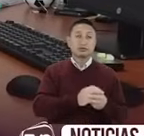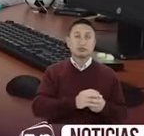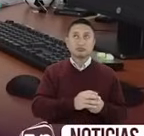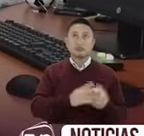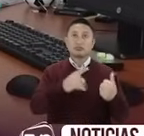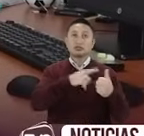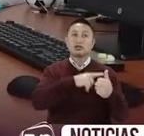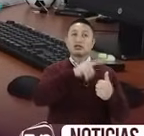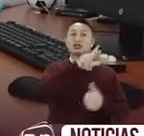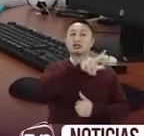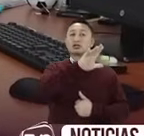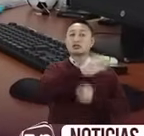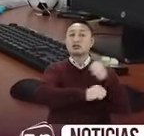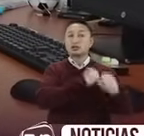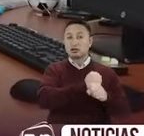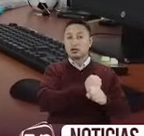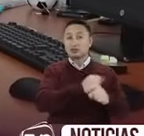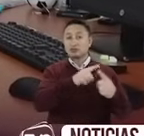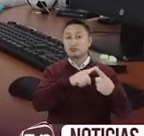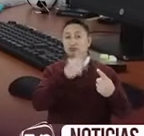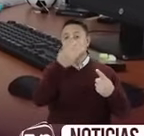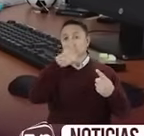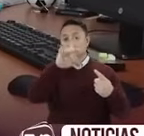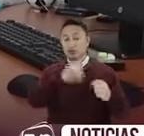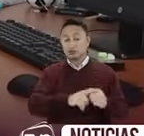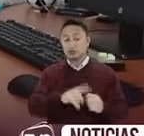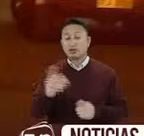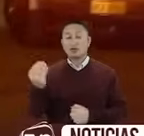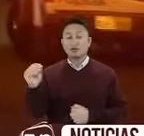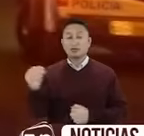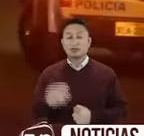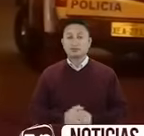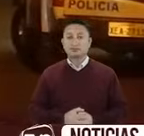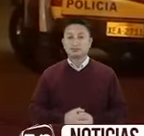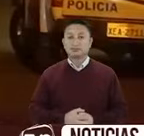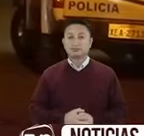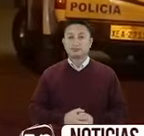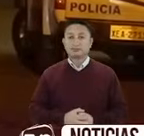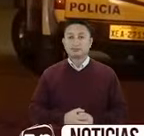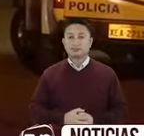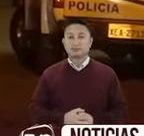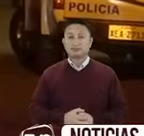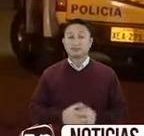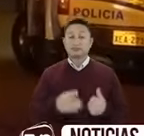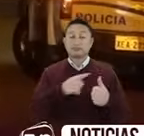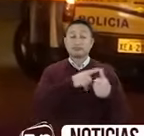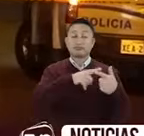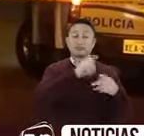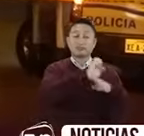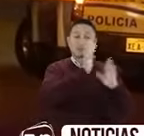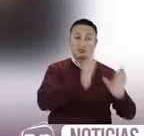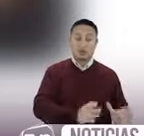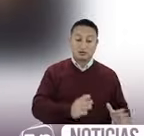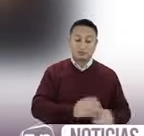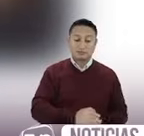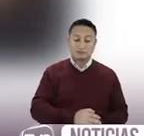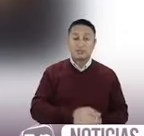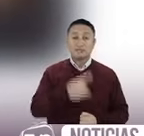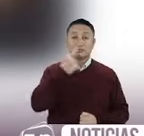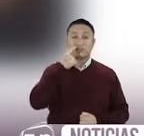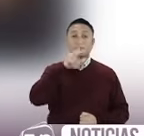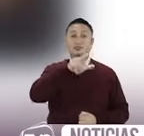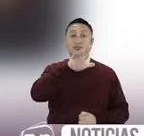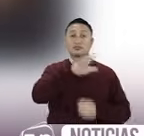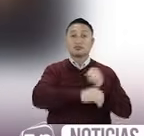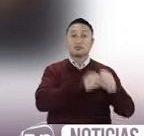años, del otro de 18 años y un adolescente. Todos los presuntos delincuentes son ecuatorianos. El individuo de 35 años tiene antecedentes